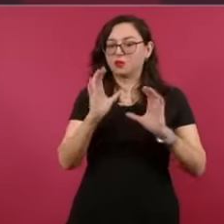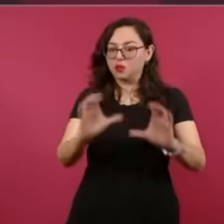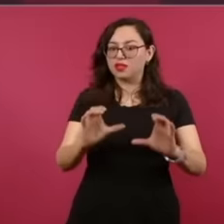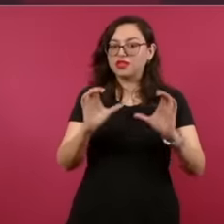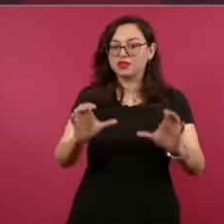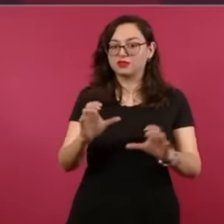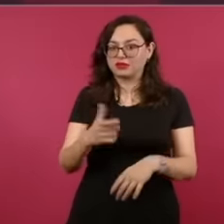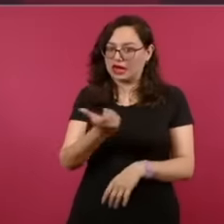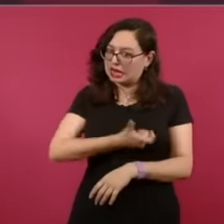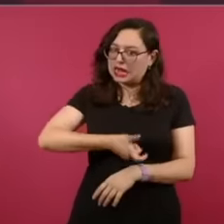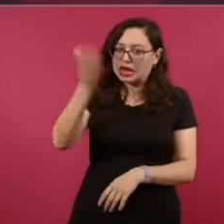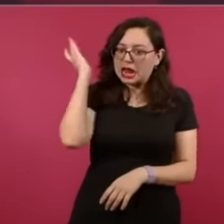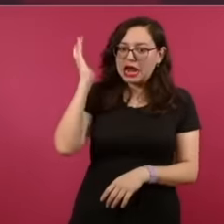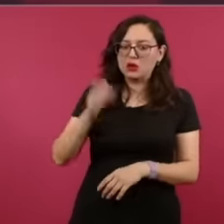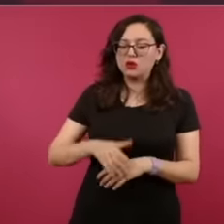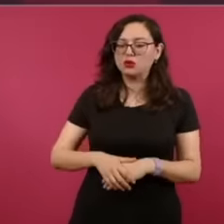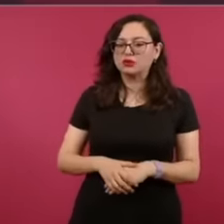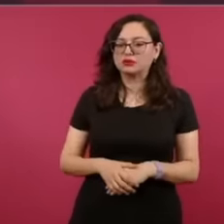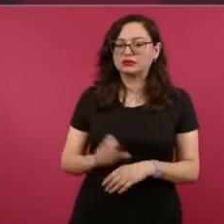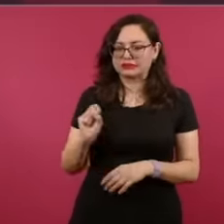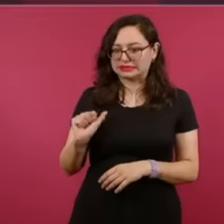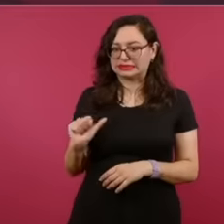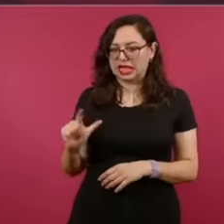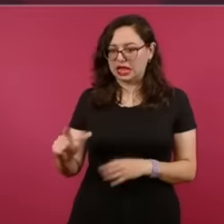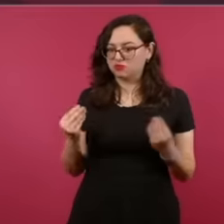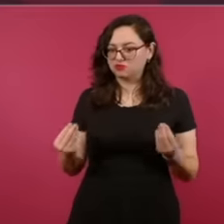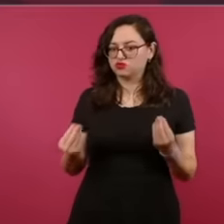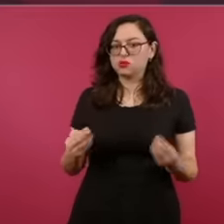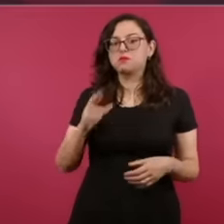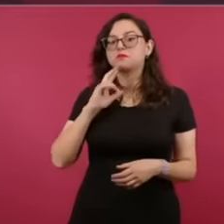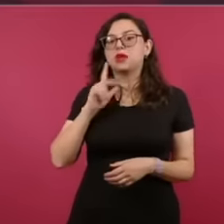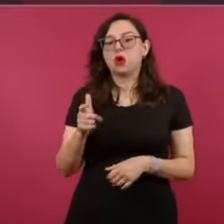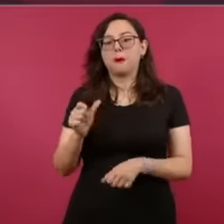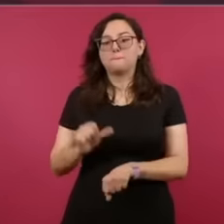pero es muy cara. O sea, es mejor comprar la